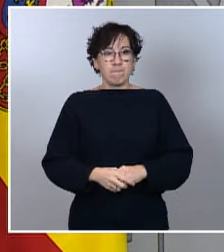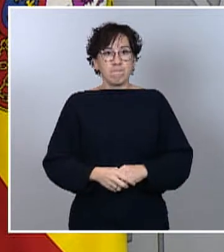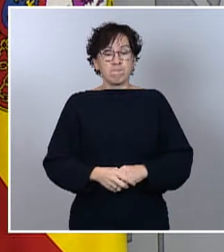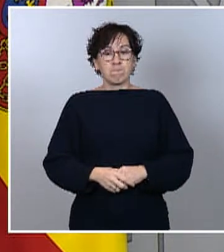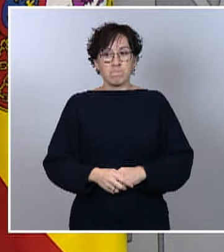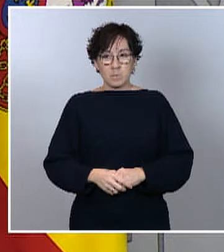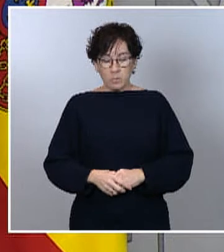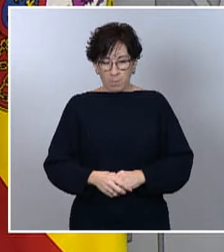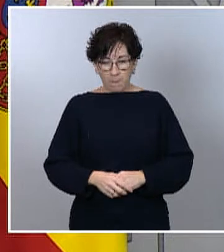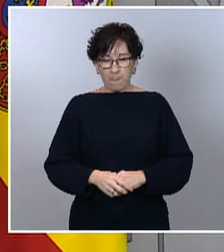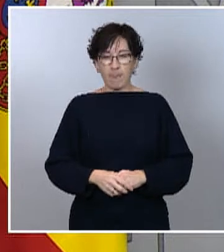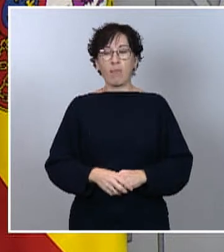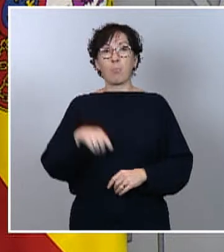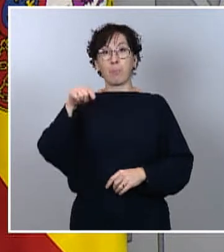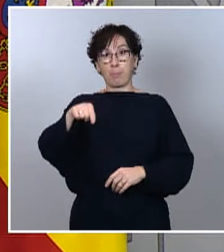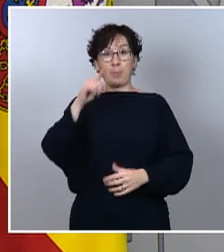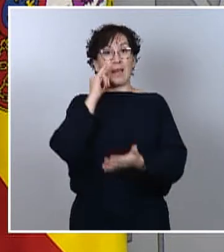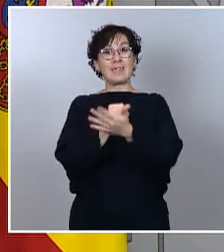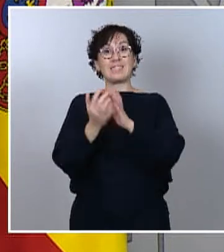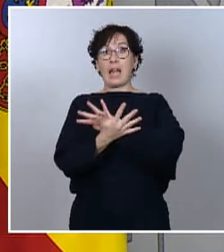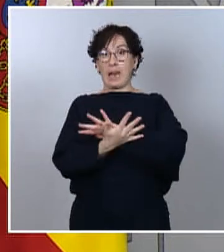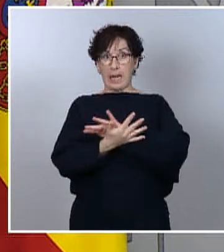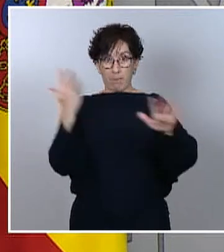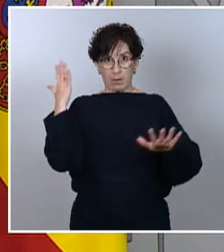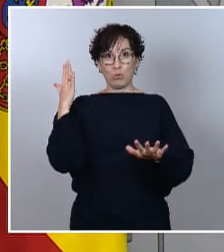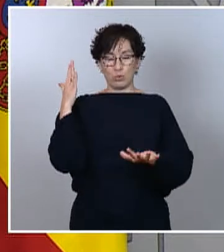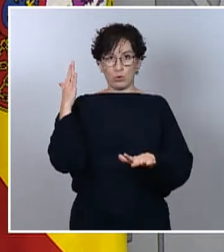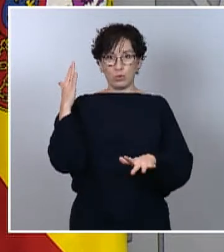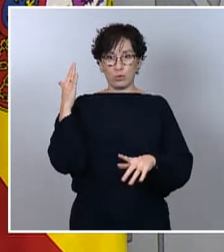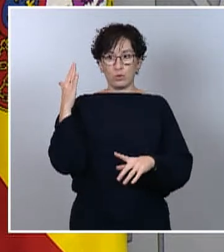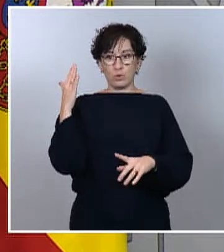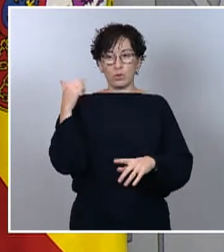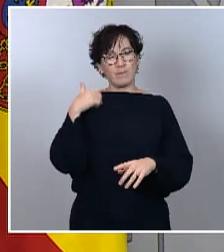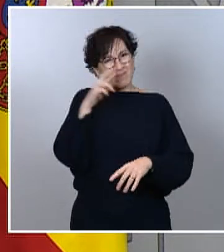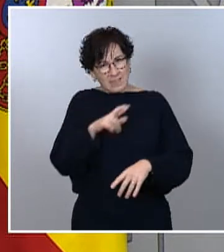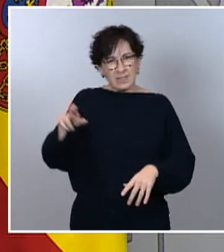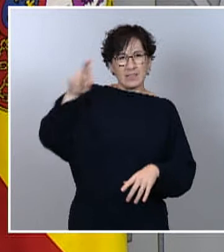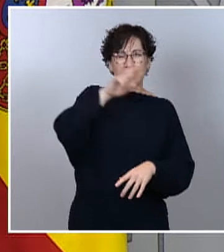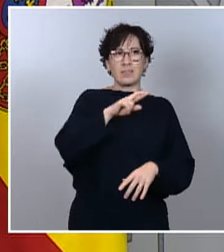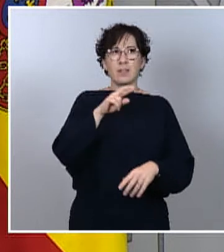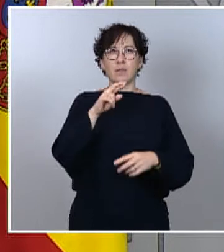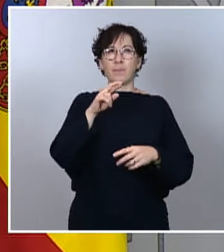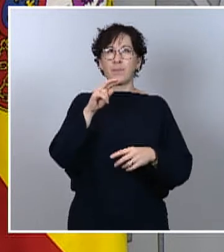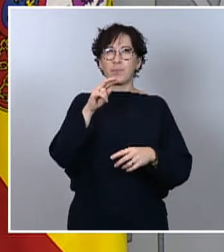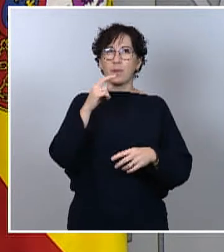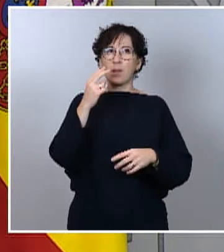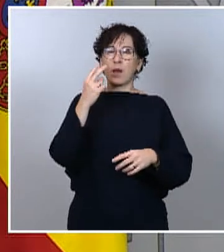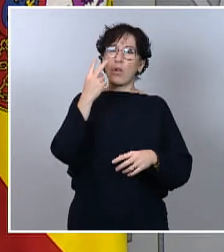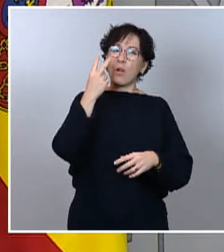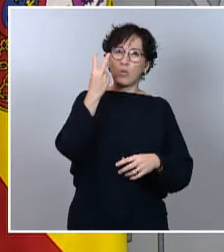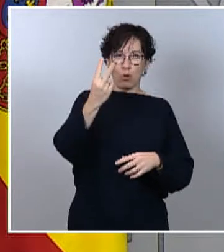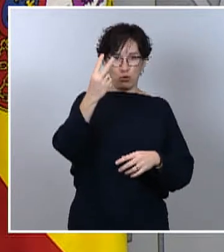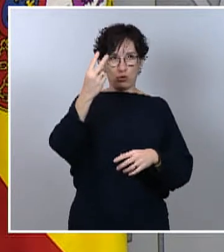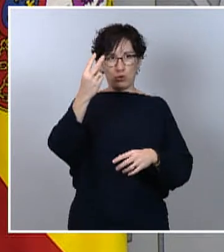quiero decir quiero repetir algunos conceptos, dos conceptos que, aunque hemos explicado en otras